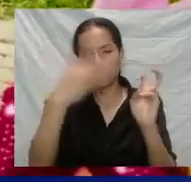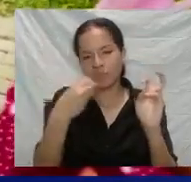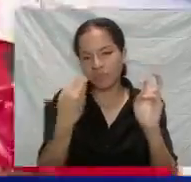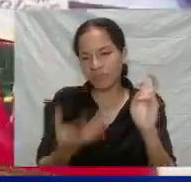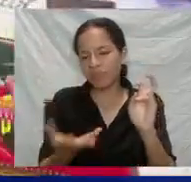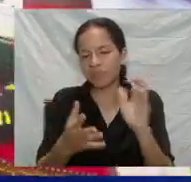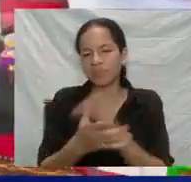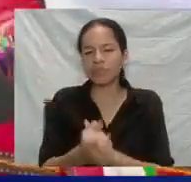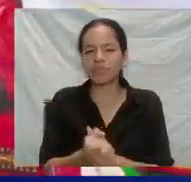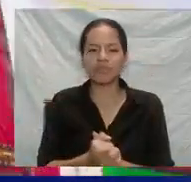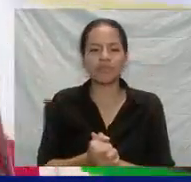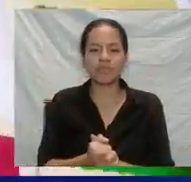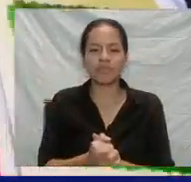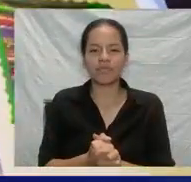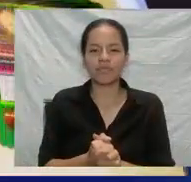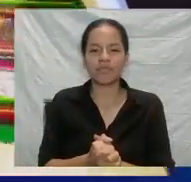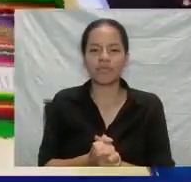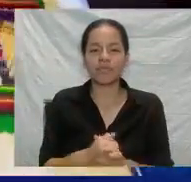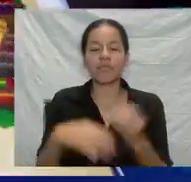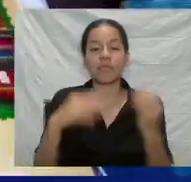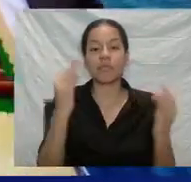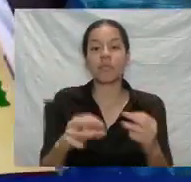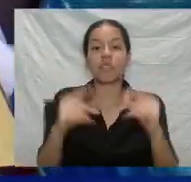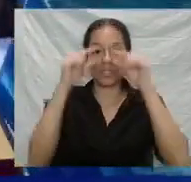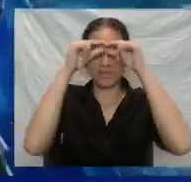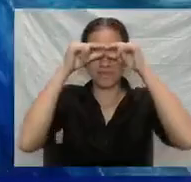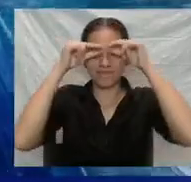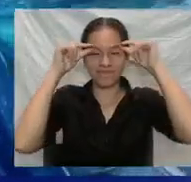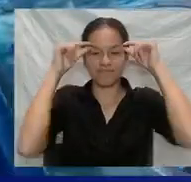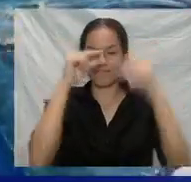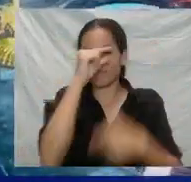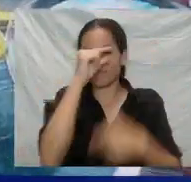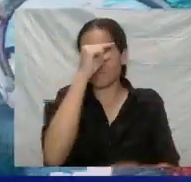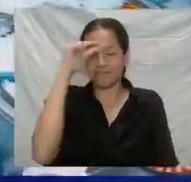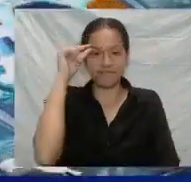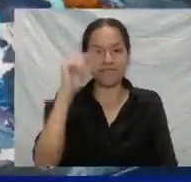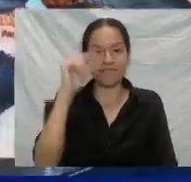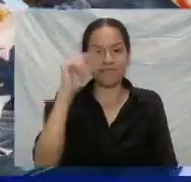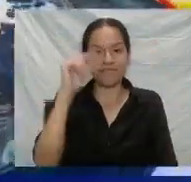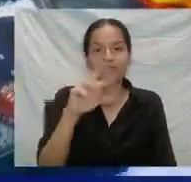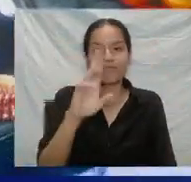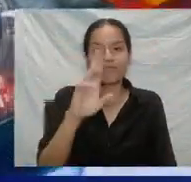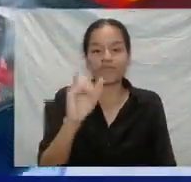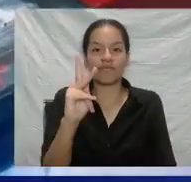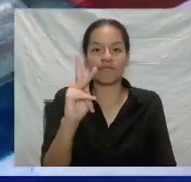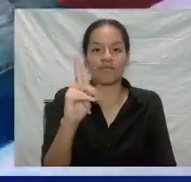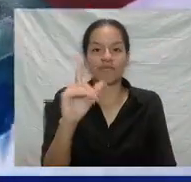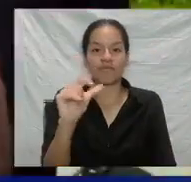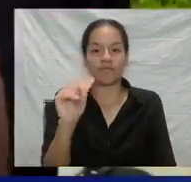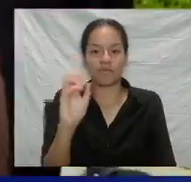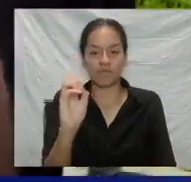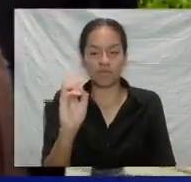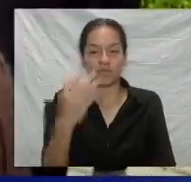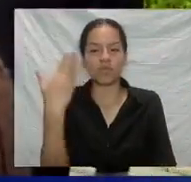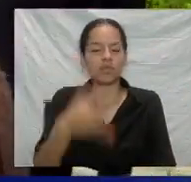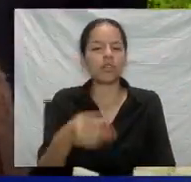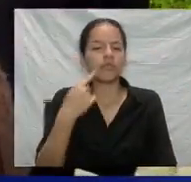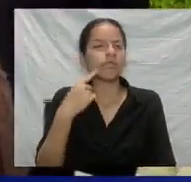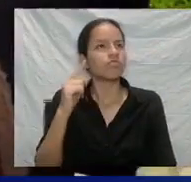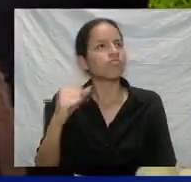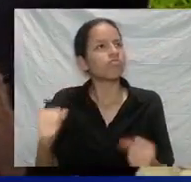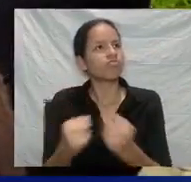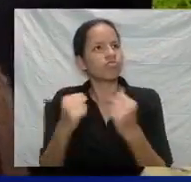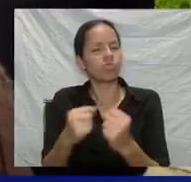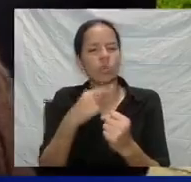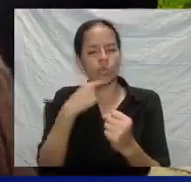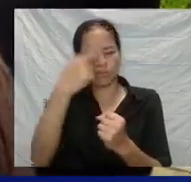calor porque yo pido el palo siempre hablaba de revalorar a la mujer no yo en estos tiempos pero que es importante que la mujer se empodere